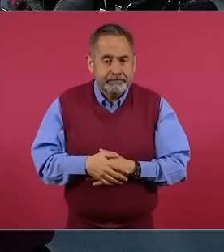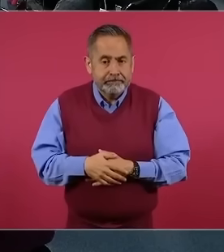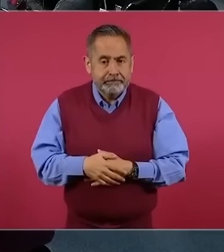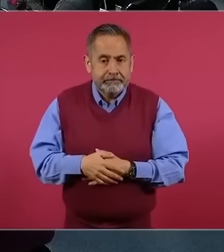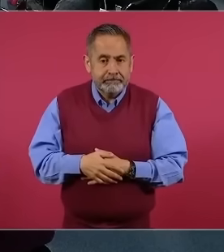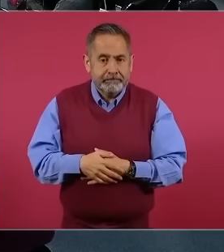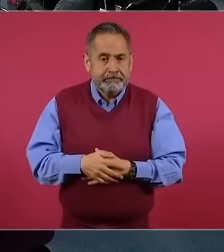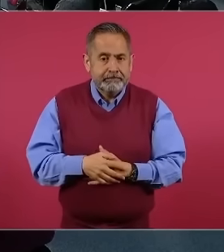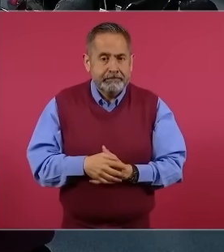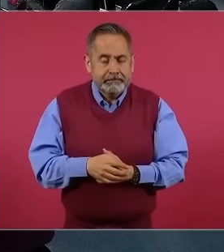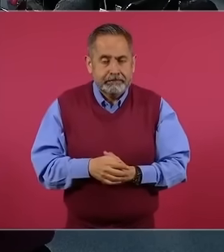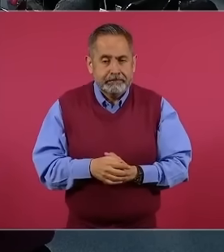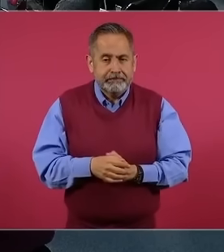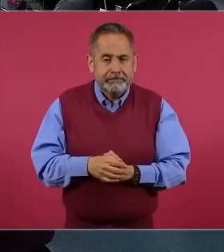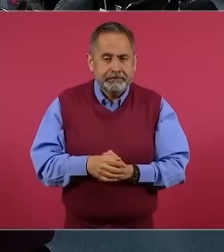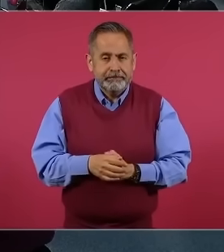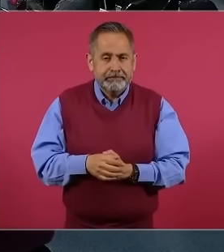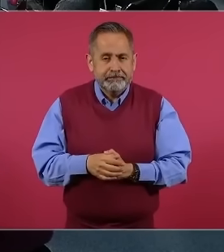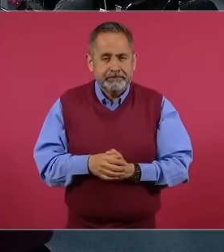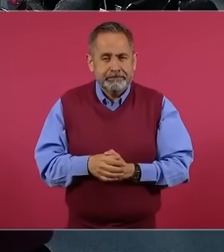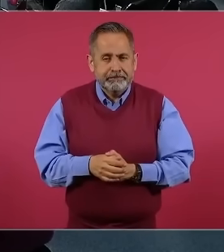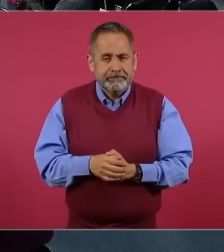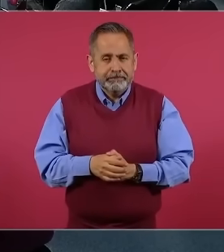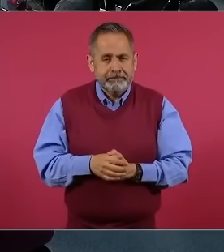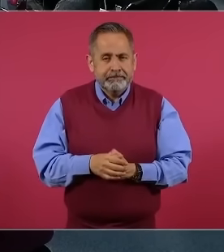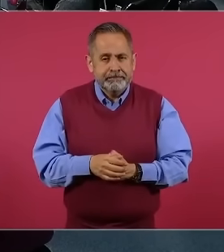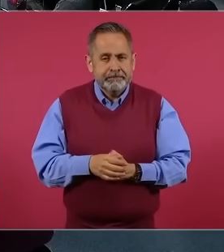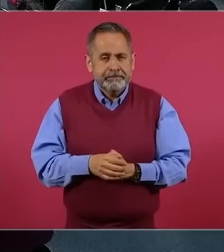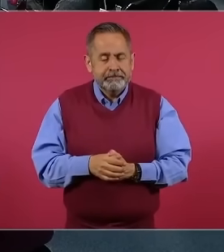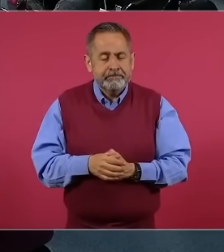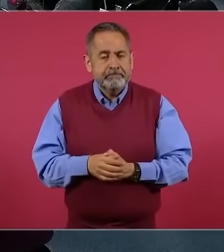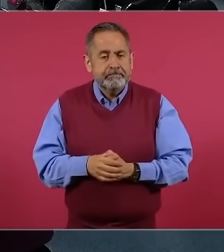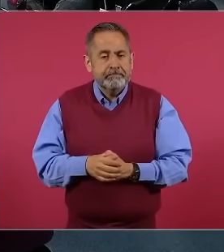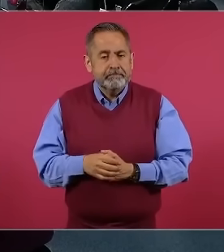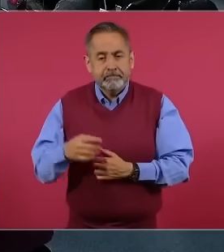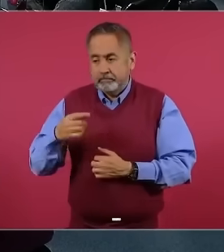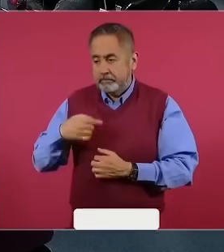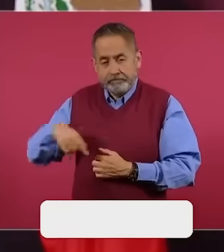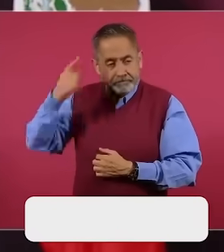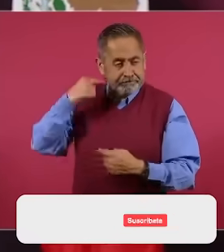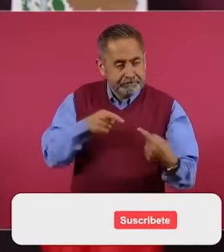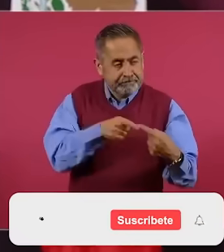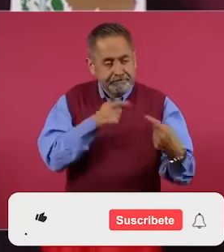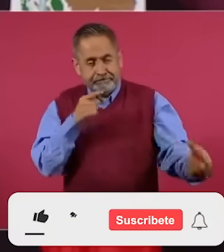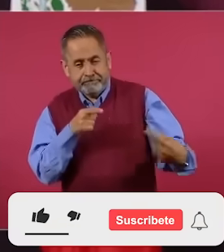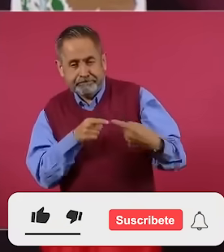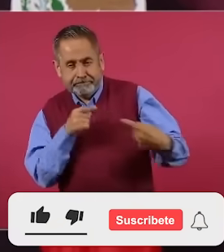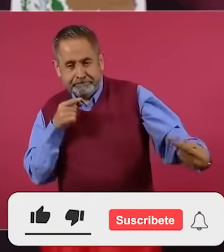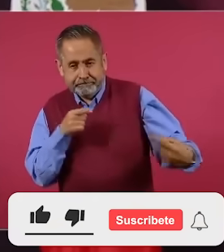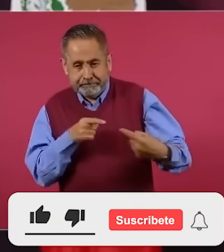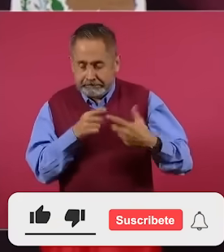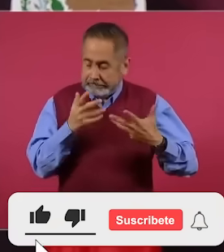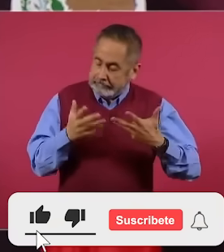tenido en el tiempo de opositores